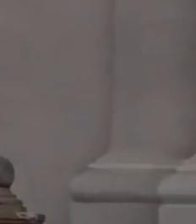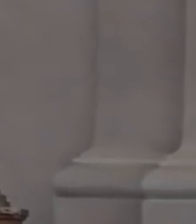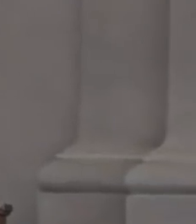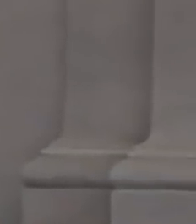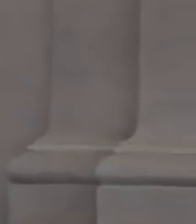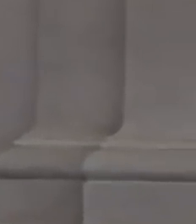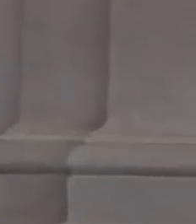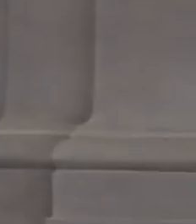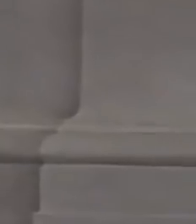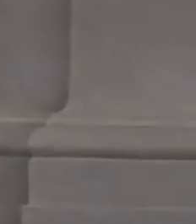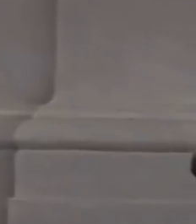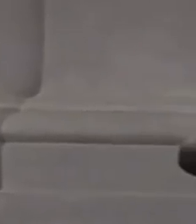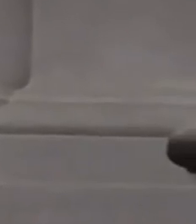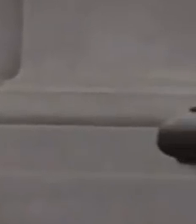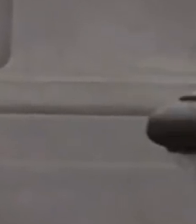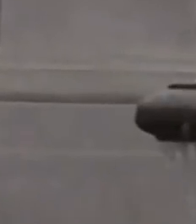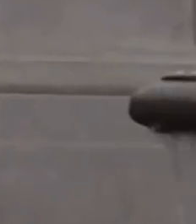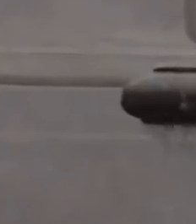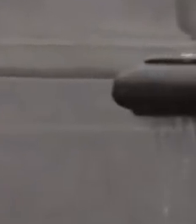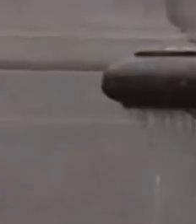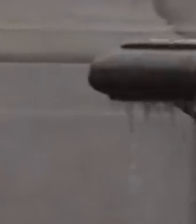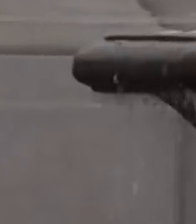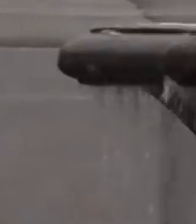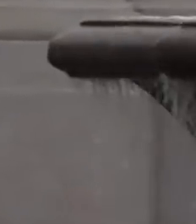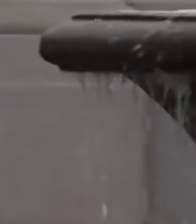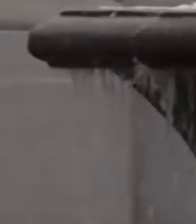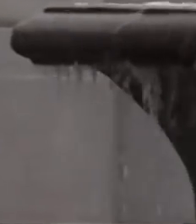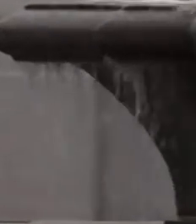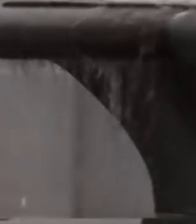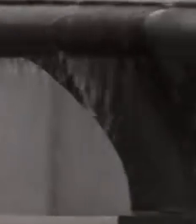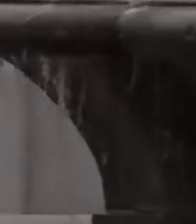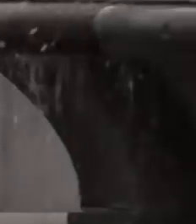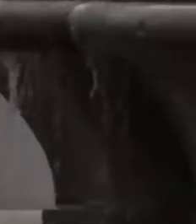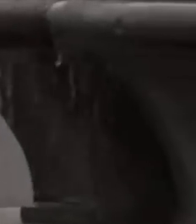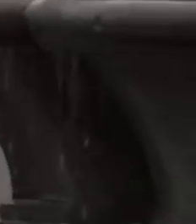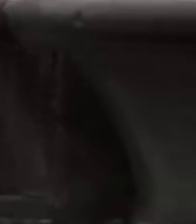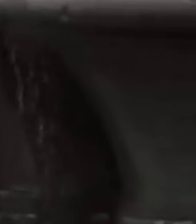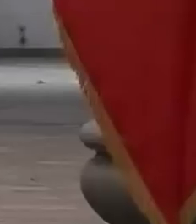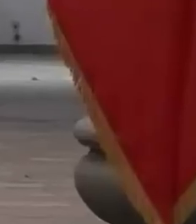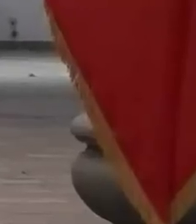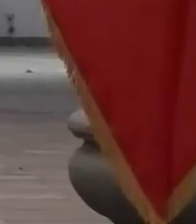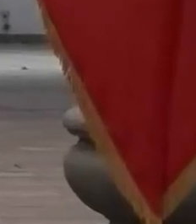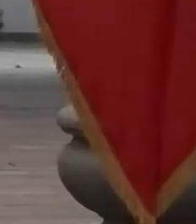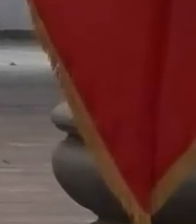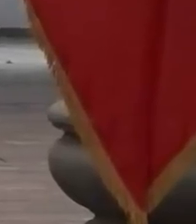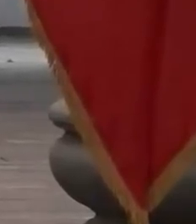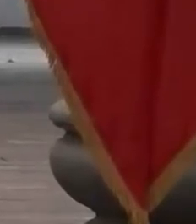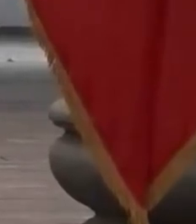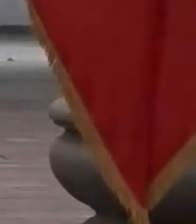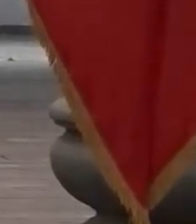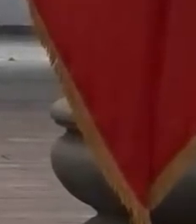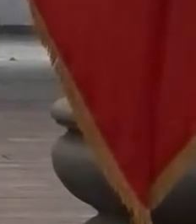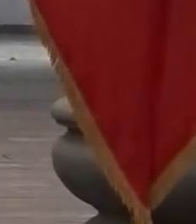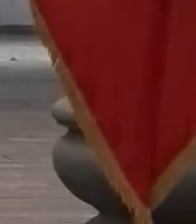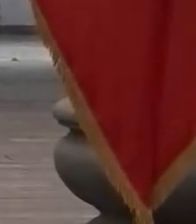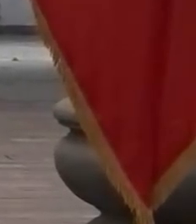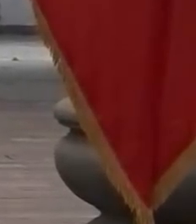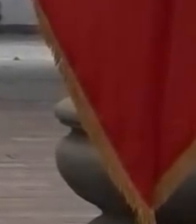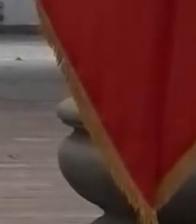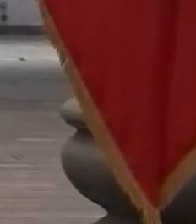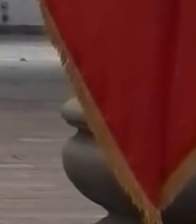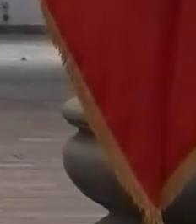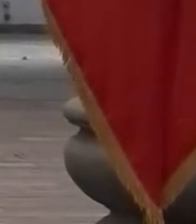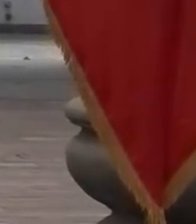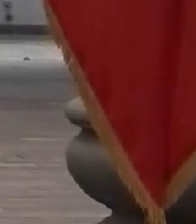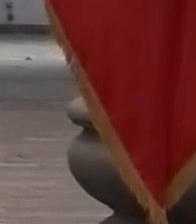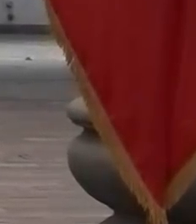donde estarán las autoridades de Argentina y Chile, porque ya vienen hasta este punto los excelentísimos presidentes de la República Argentina